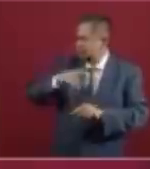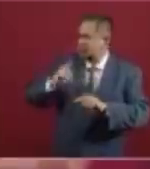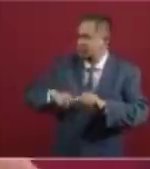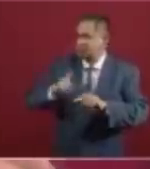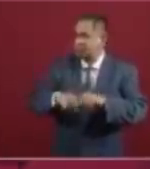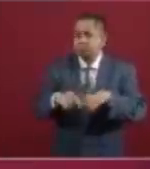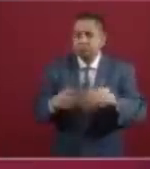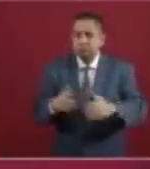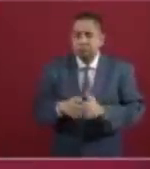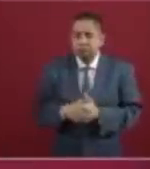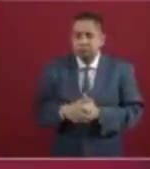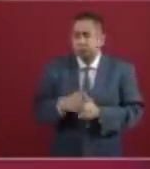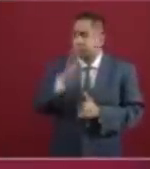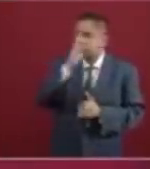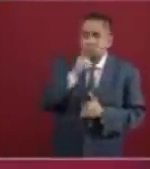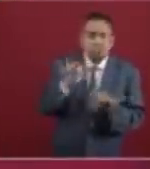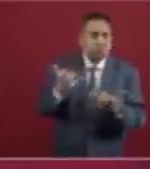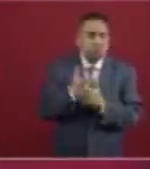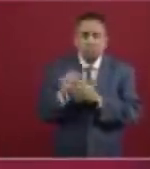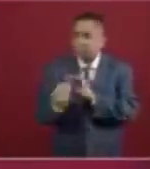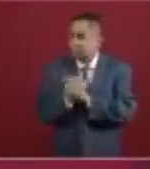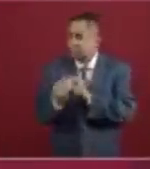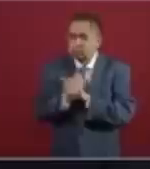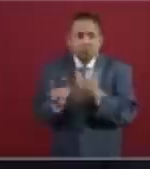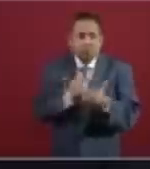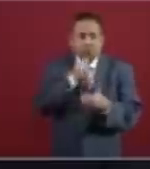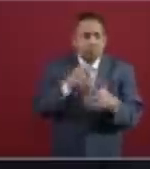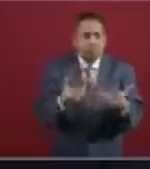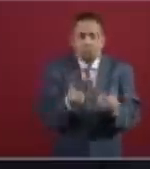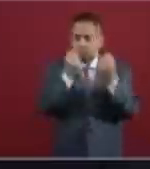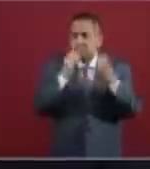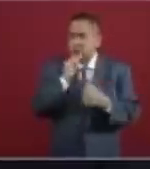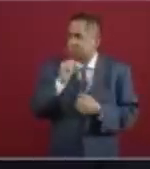y que no se ha podido hacer nada.